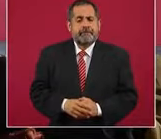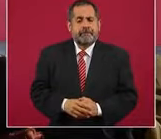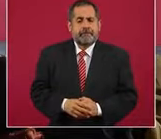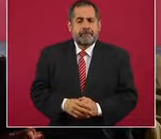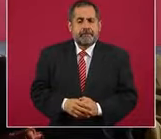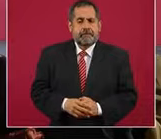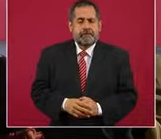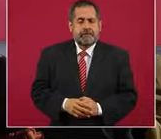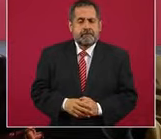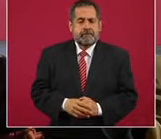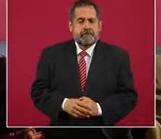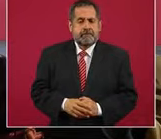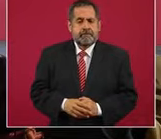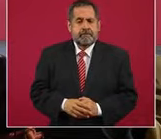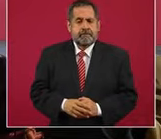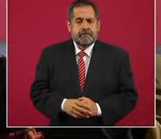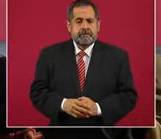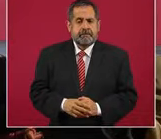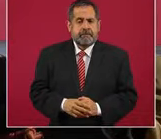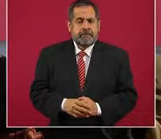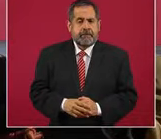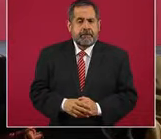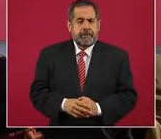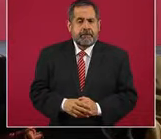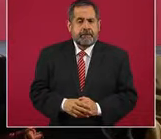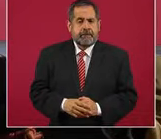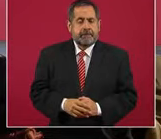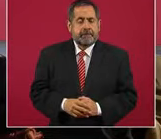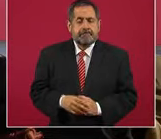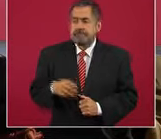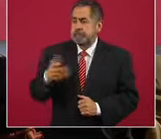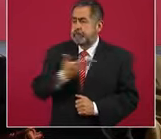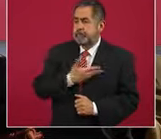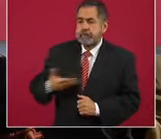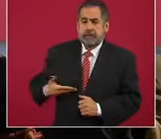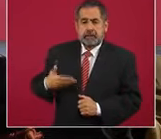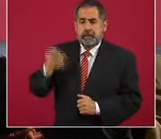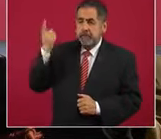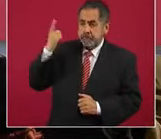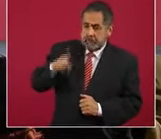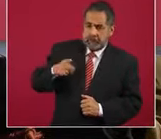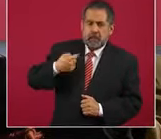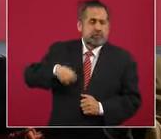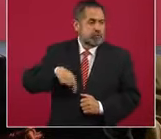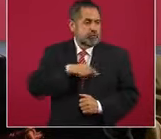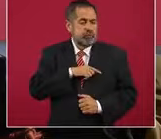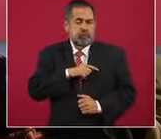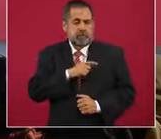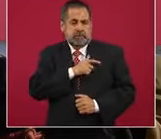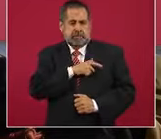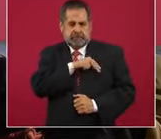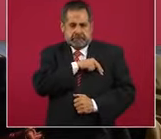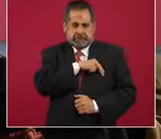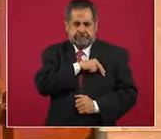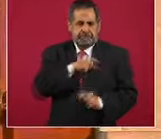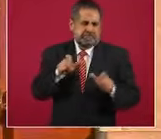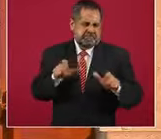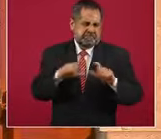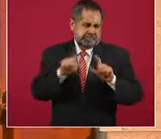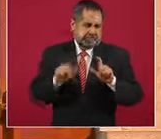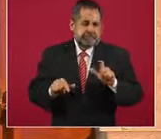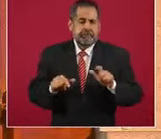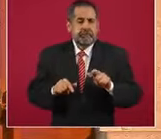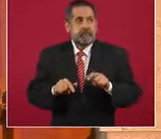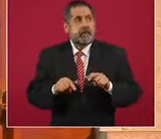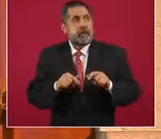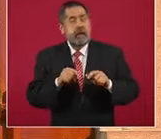Por lo que respecta a la orden que giró el señor presidente de que la Guardia Nacional apoye a los